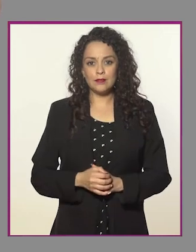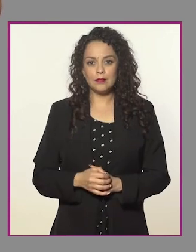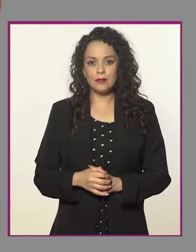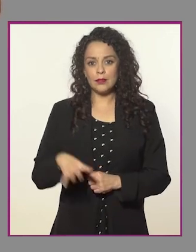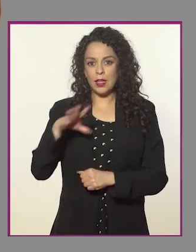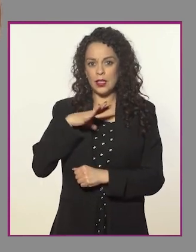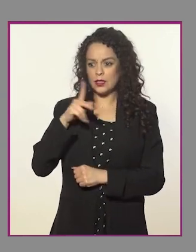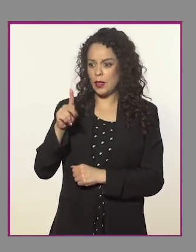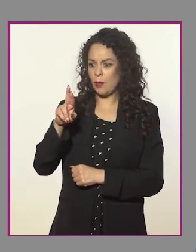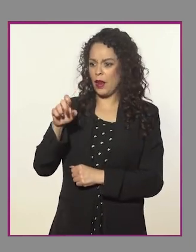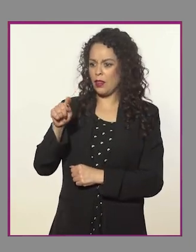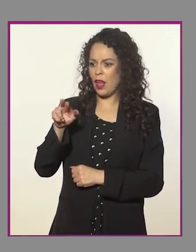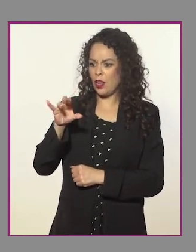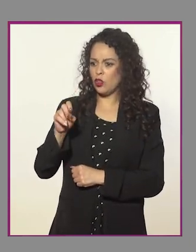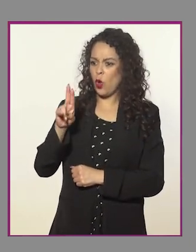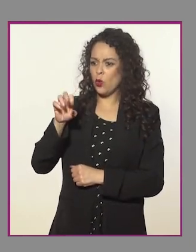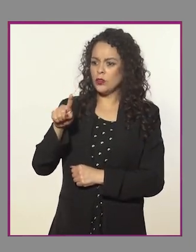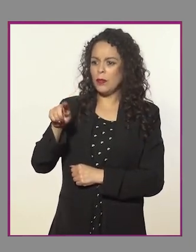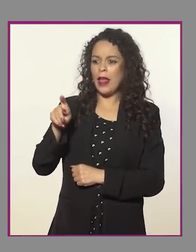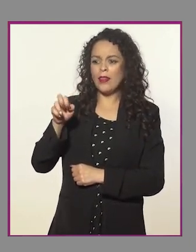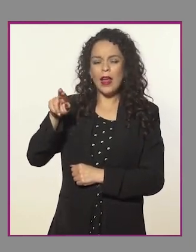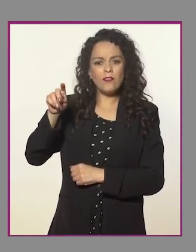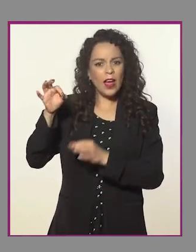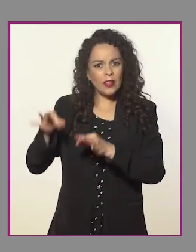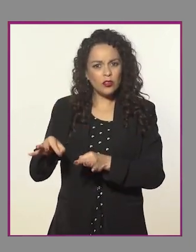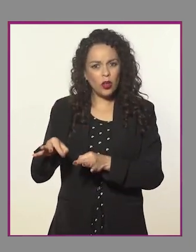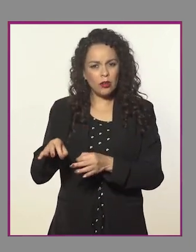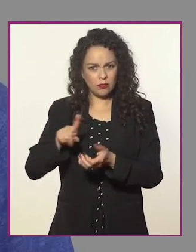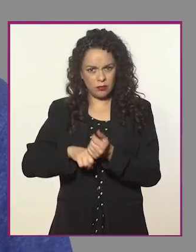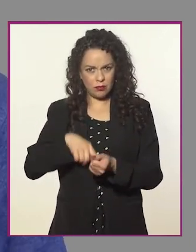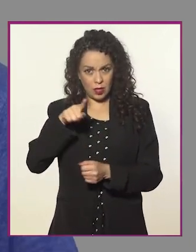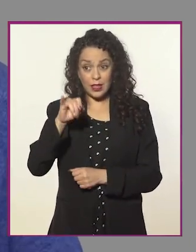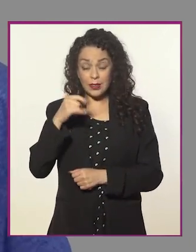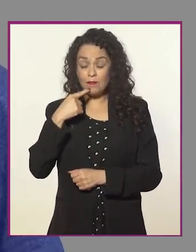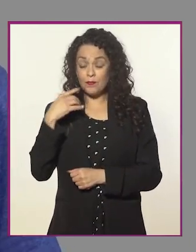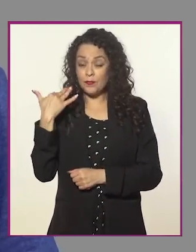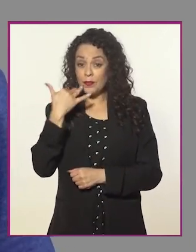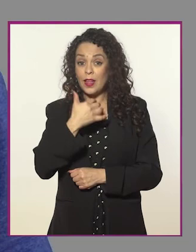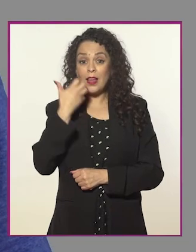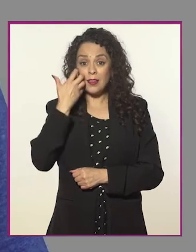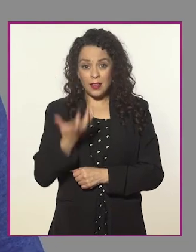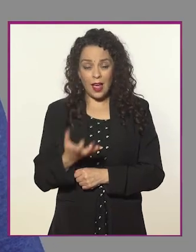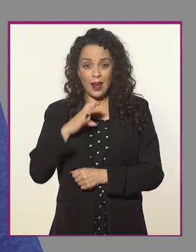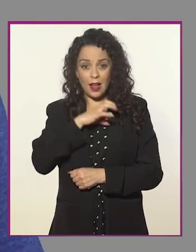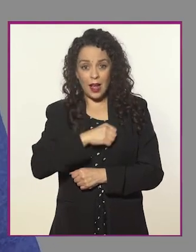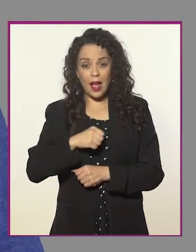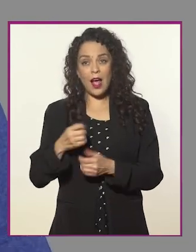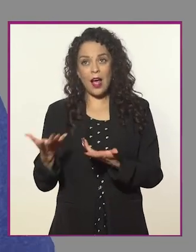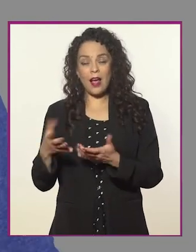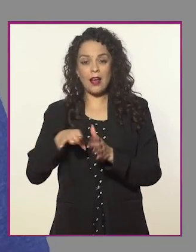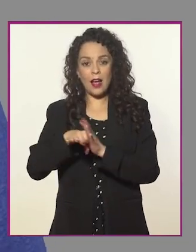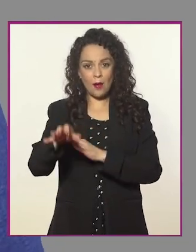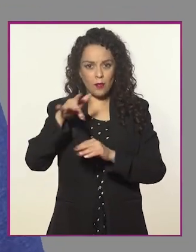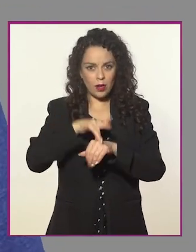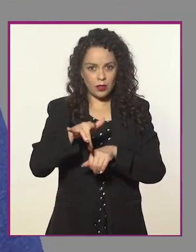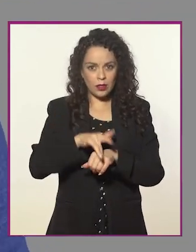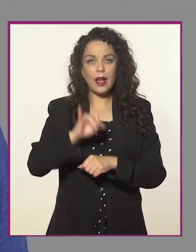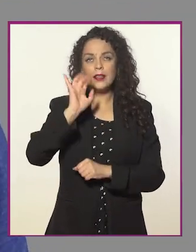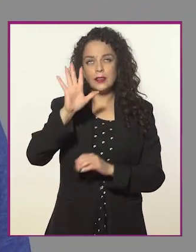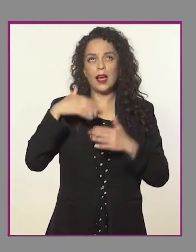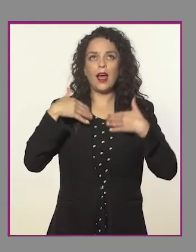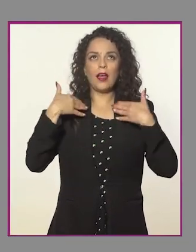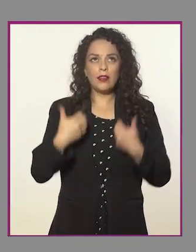pluscuamperfecto? ¿Se te antojan unos burritos de jamón y queso? Sí, ya entendimos que también hay que pensar en frases de